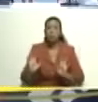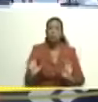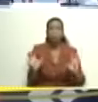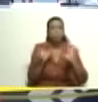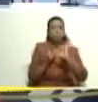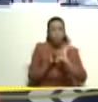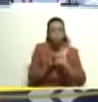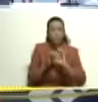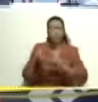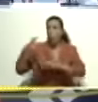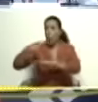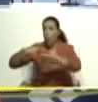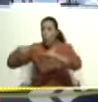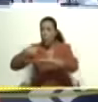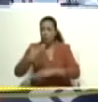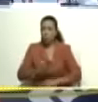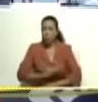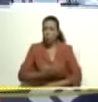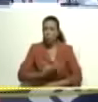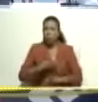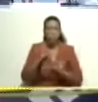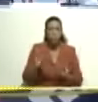interempresarial gubernamental,